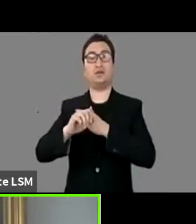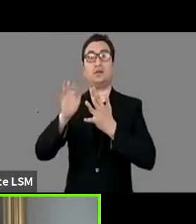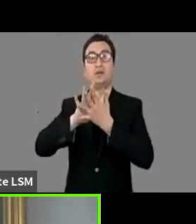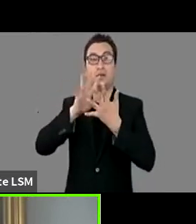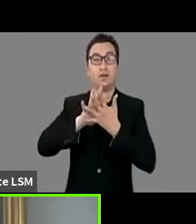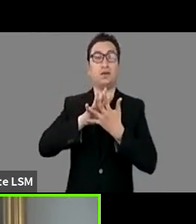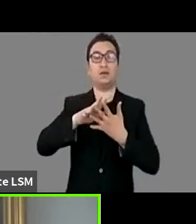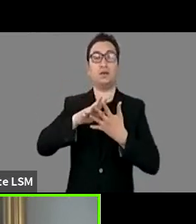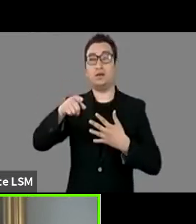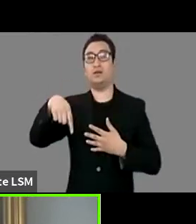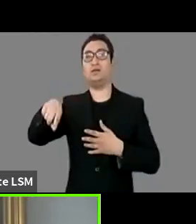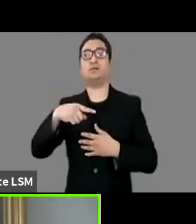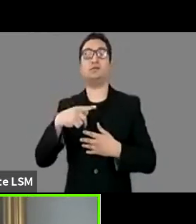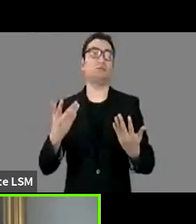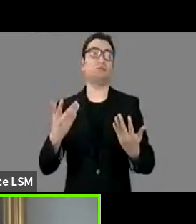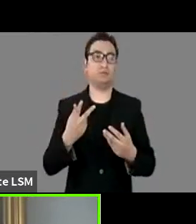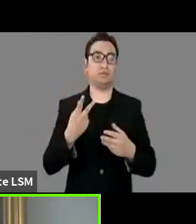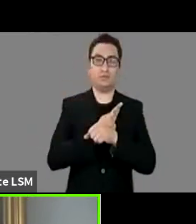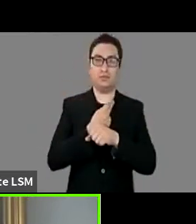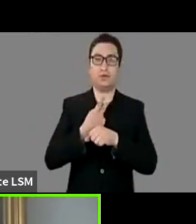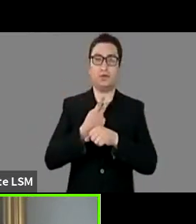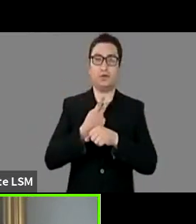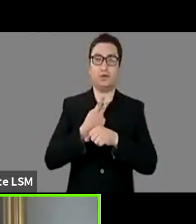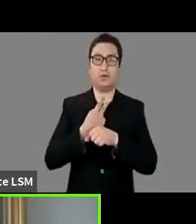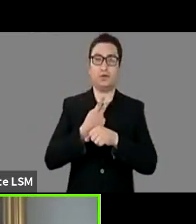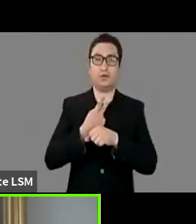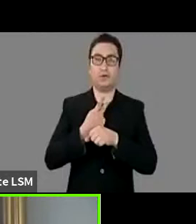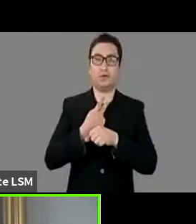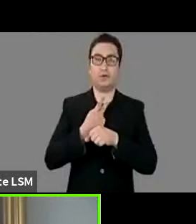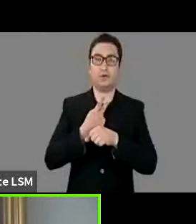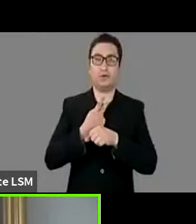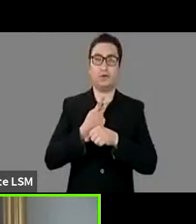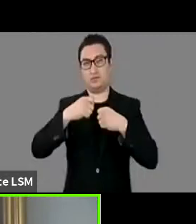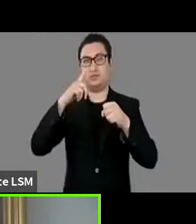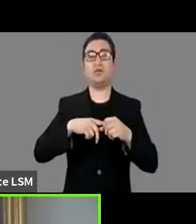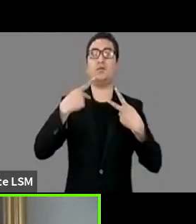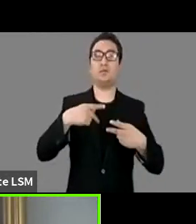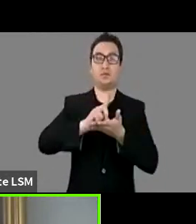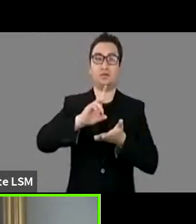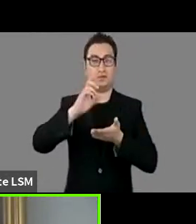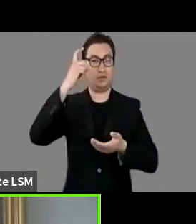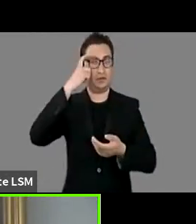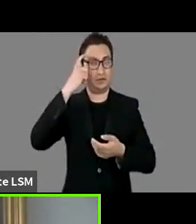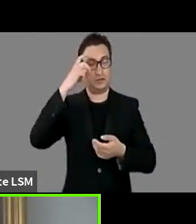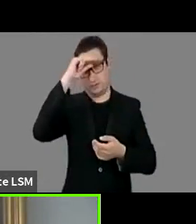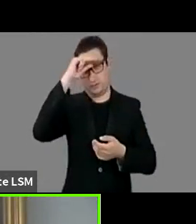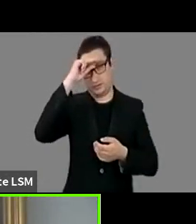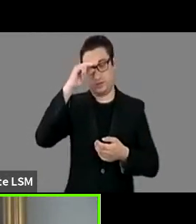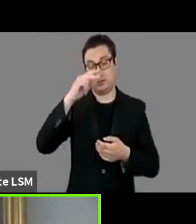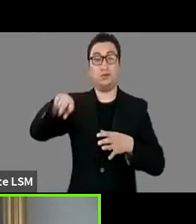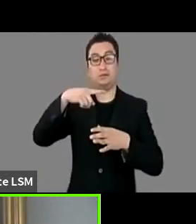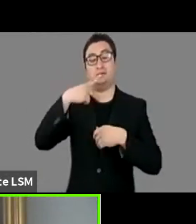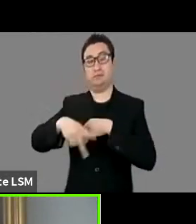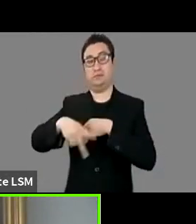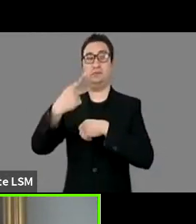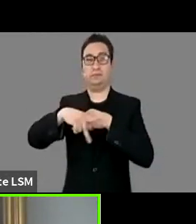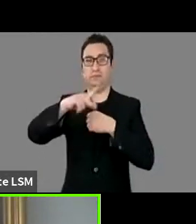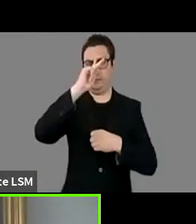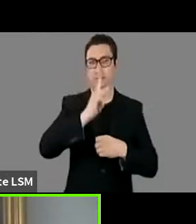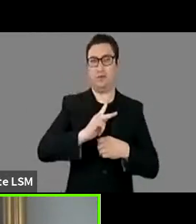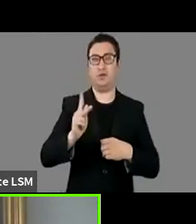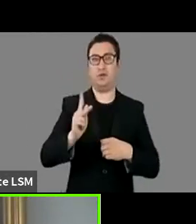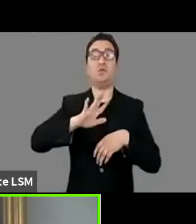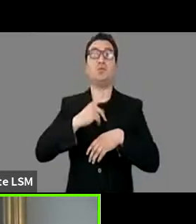con discapacidad psicosocial y las personas con discapacidad intelectual. Y estas corren un mayor riesgo también de infección debido a